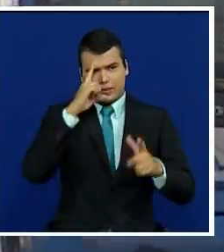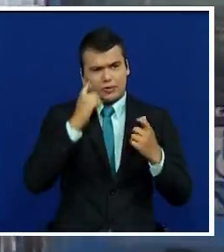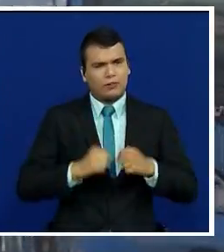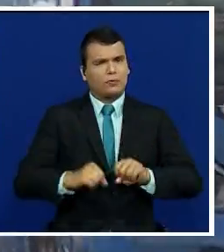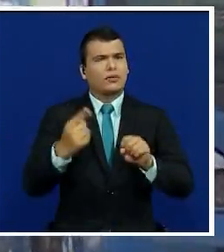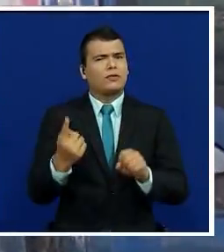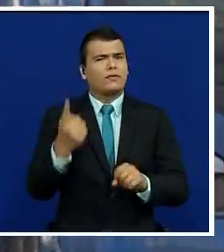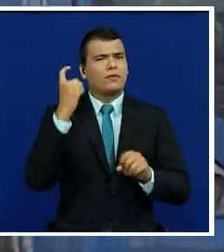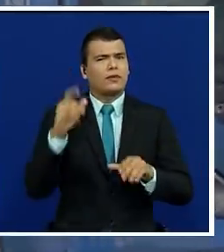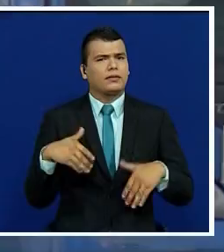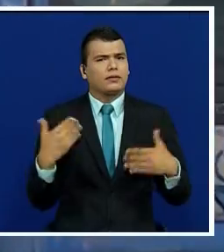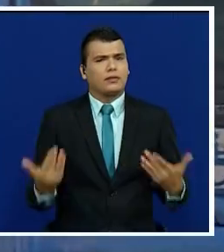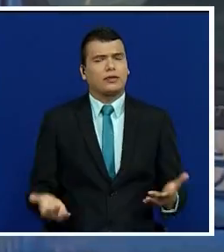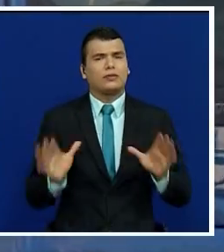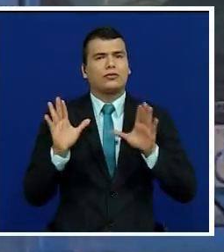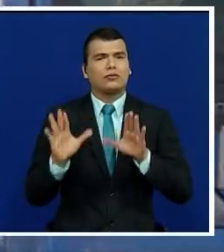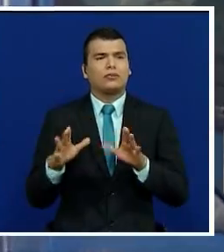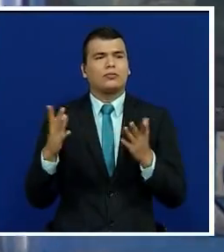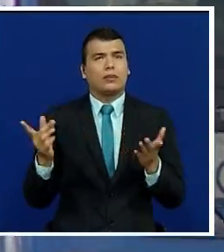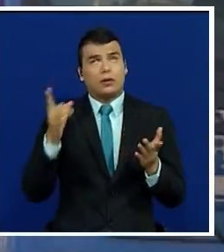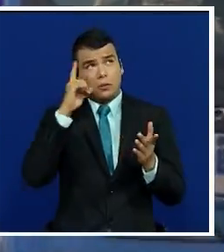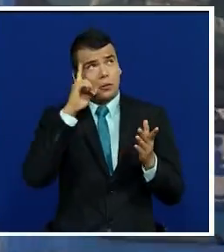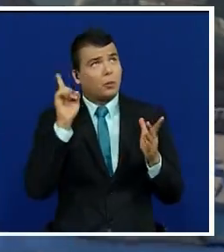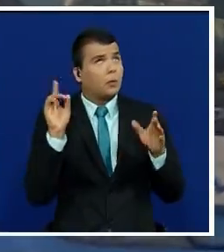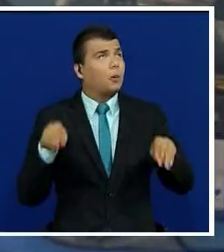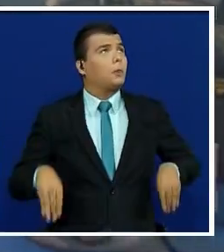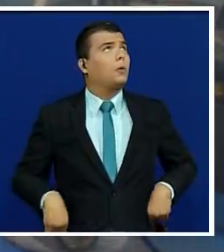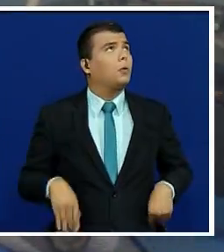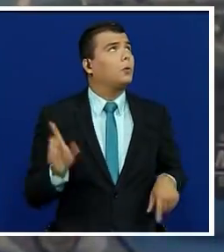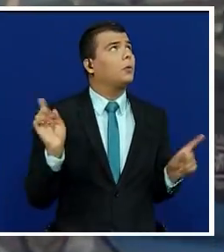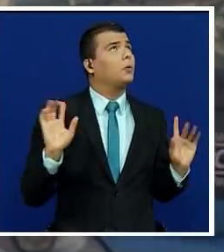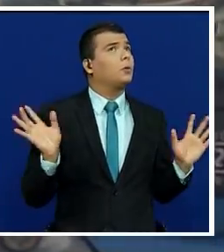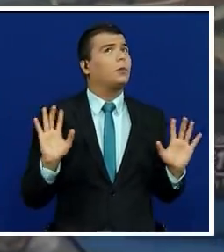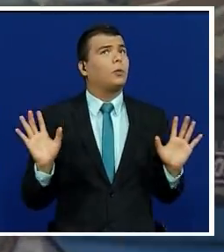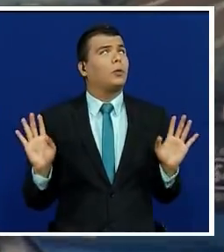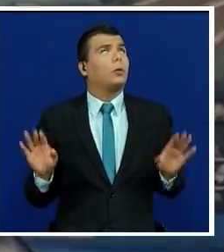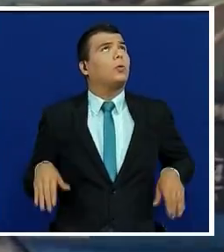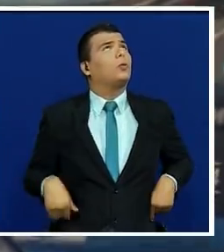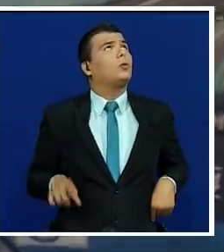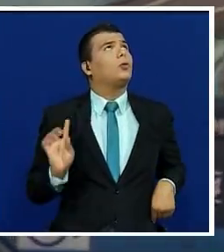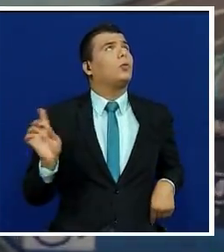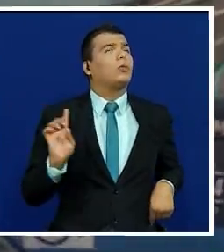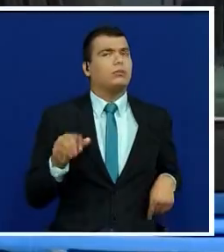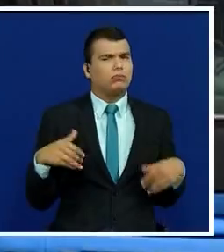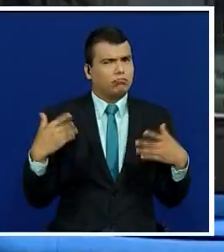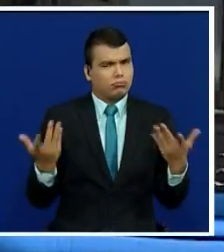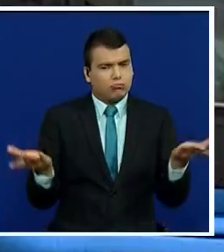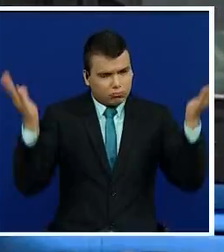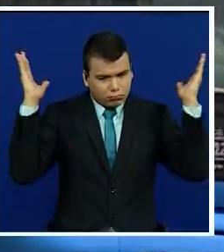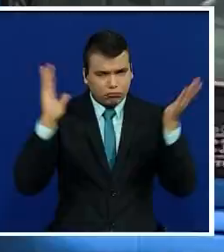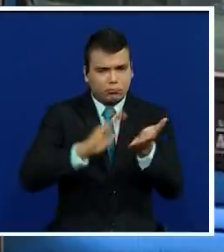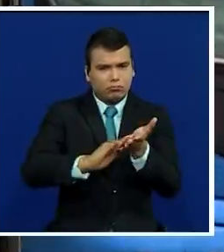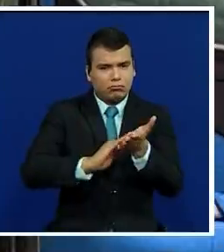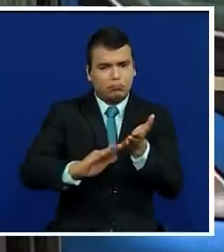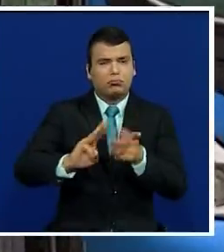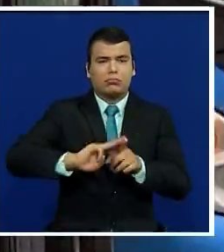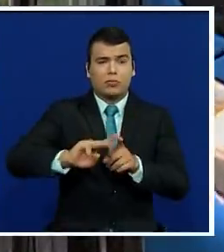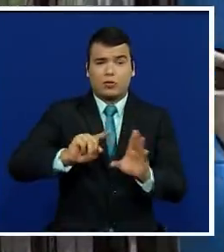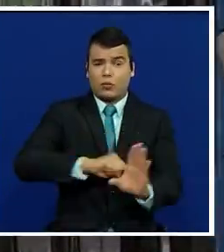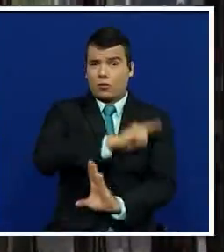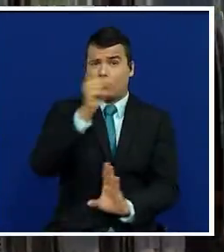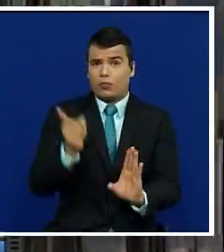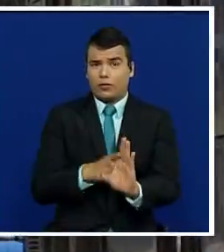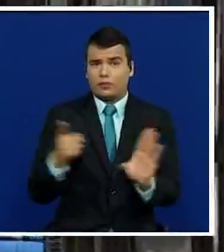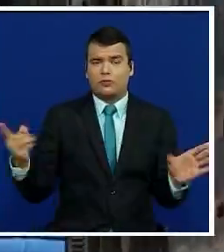no hemos hecho lo del avestruz de esconder la cabeza no todo lo contrario estamos dándole una solución radical al sistema del mío y hemos